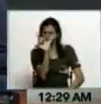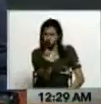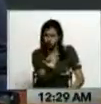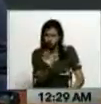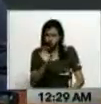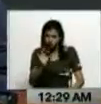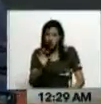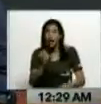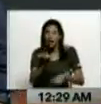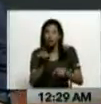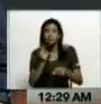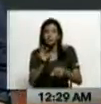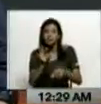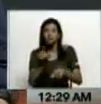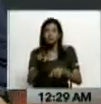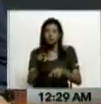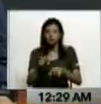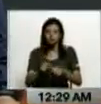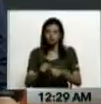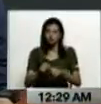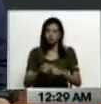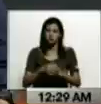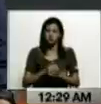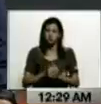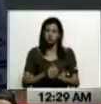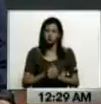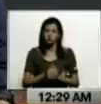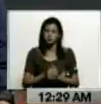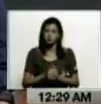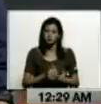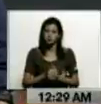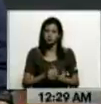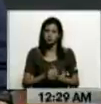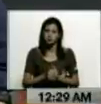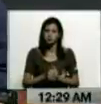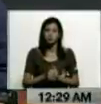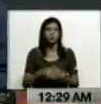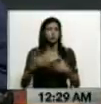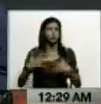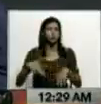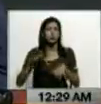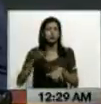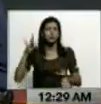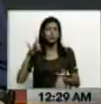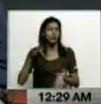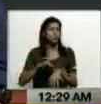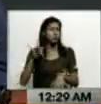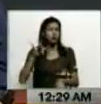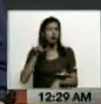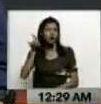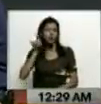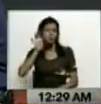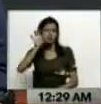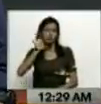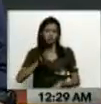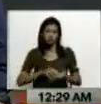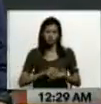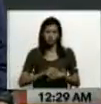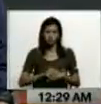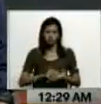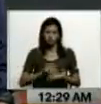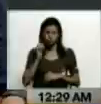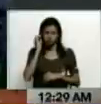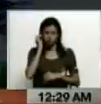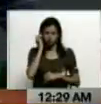donde hay un ya les voy a decir la situación es muy grave ya con el tema